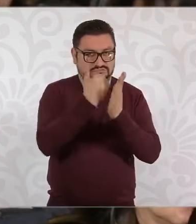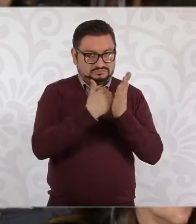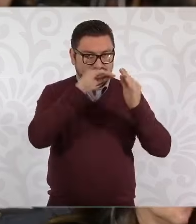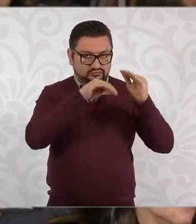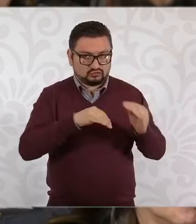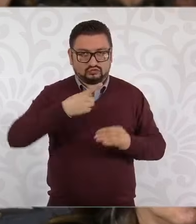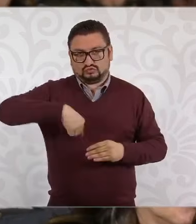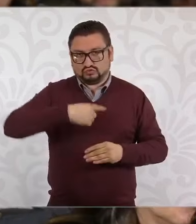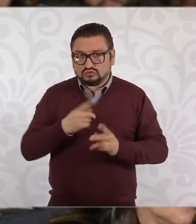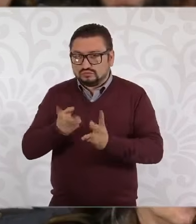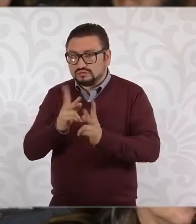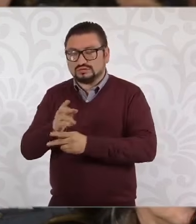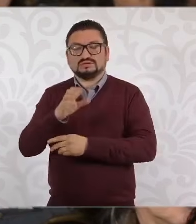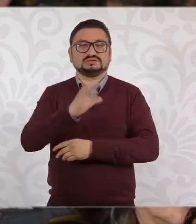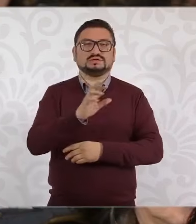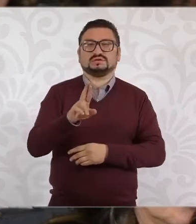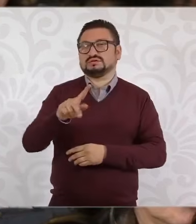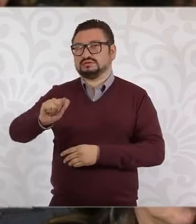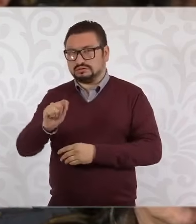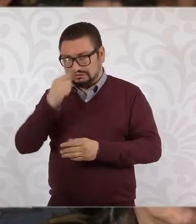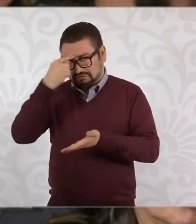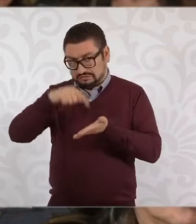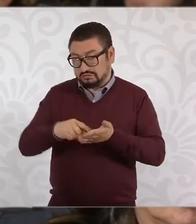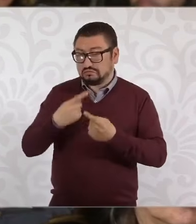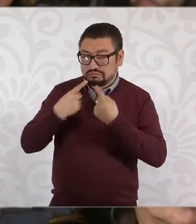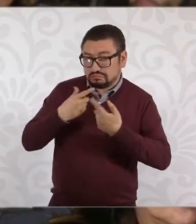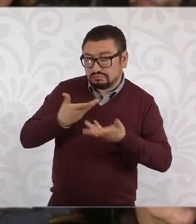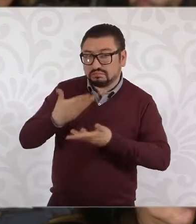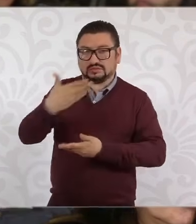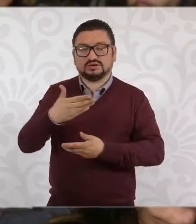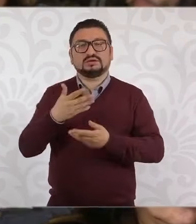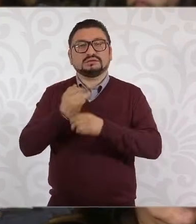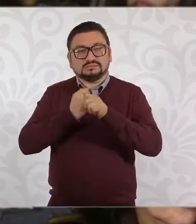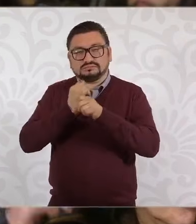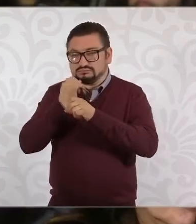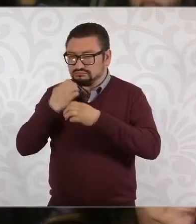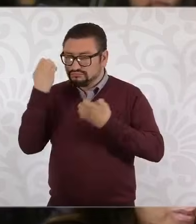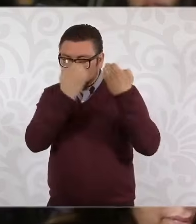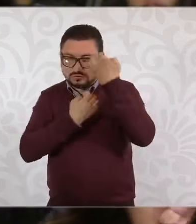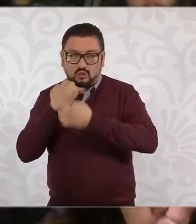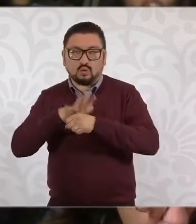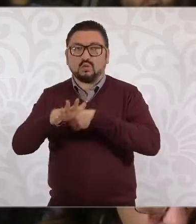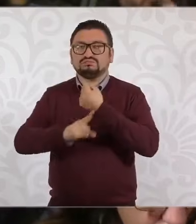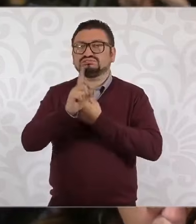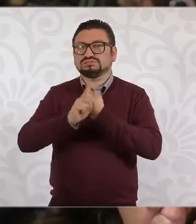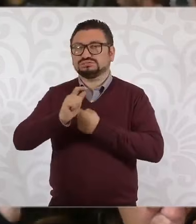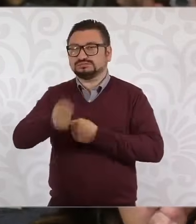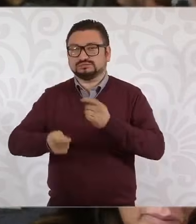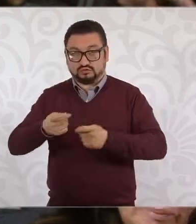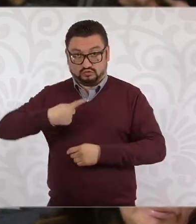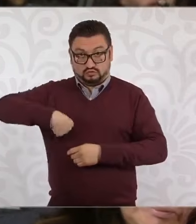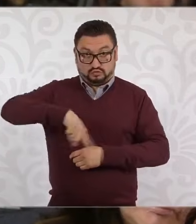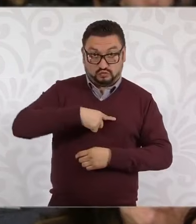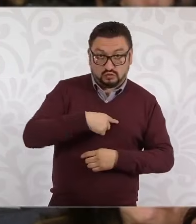tenemos pláticas con la CRT, creo que va bien el diálogo, se está estudiando a fondo toda la problemática no solo de